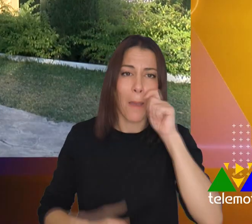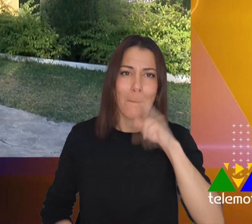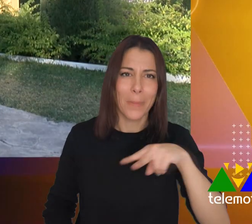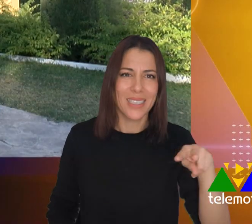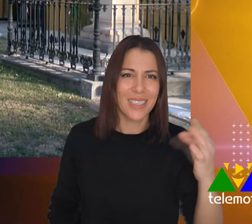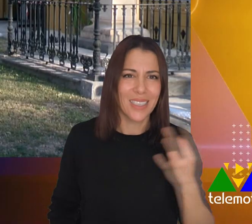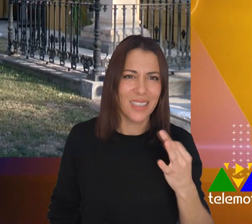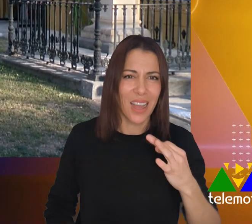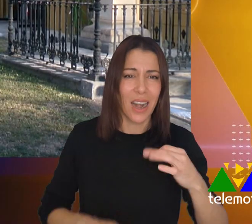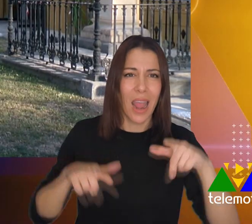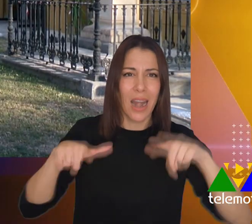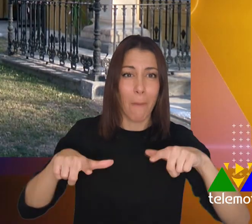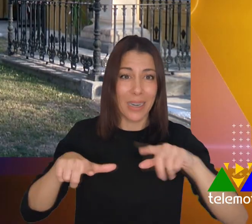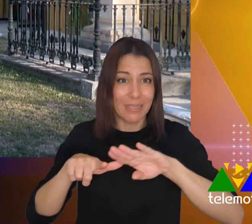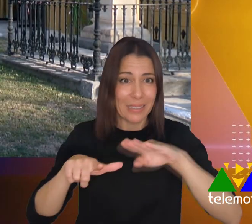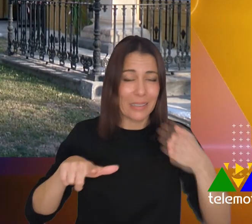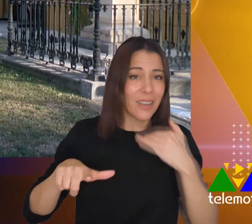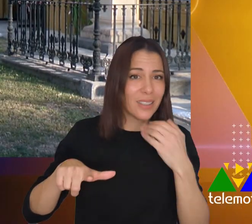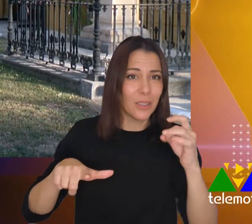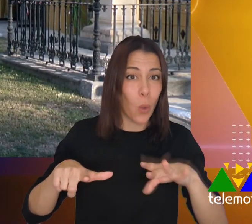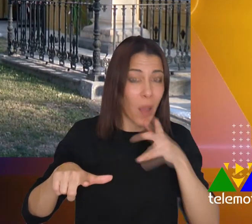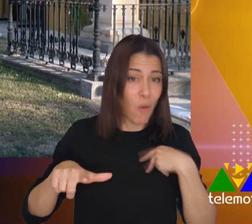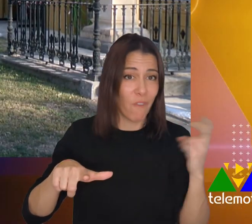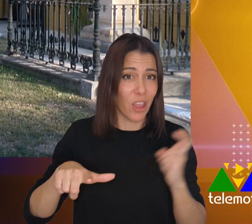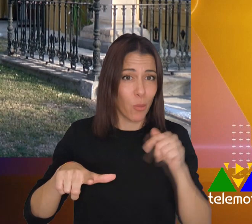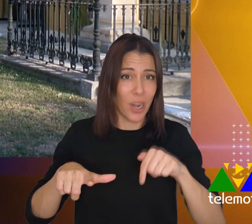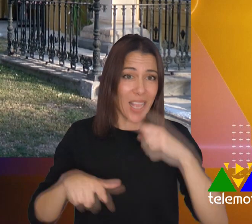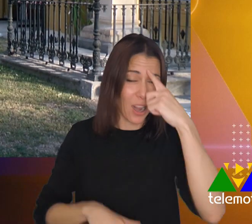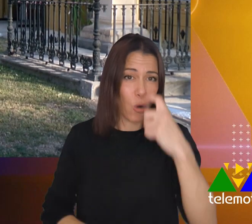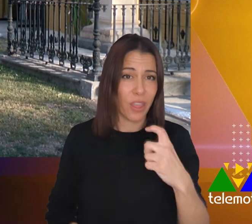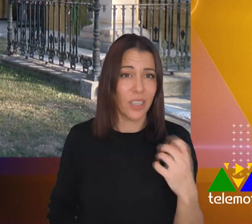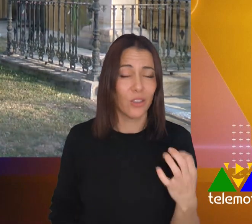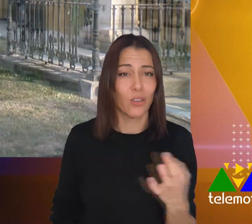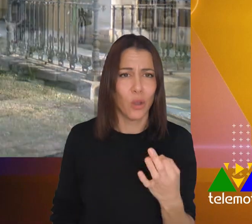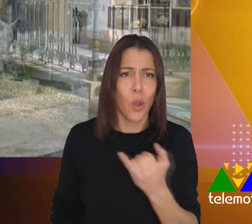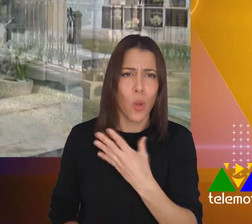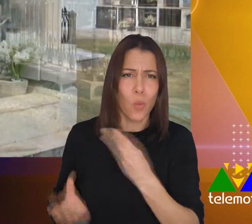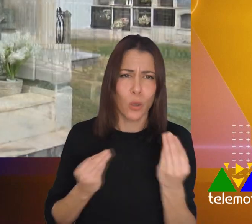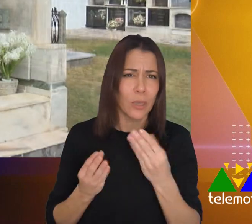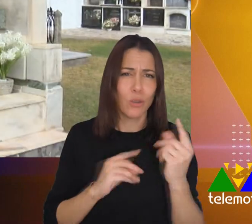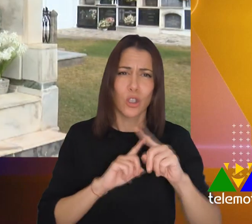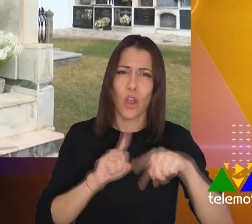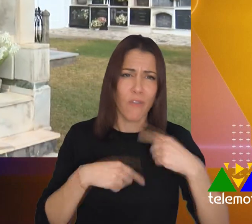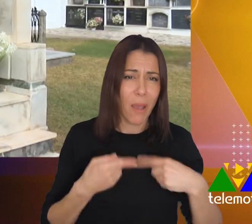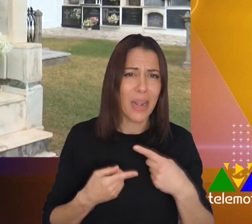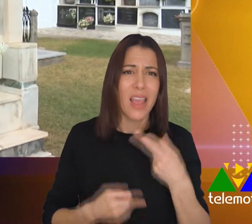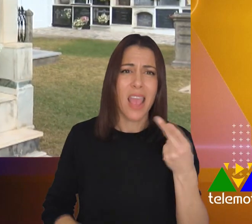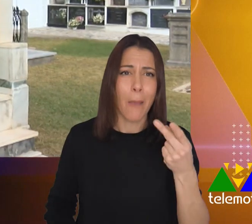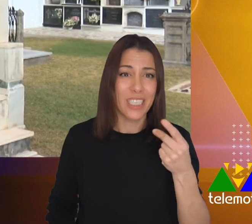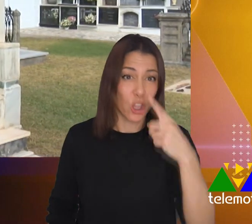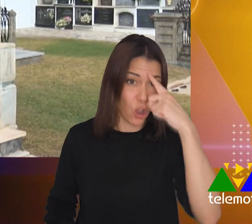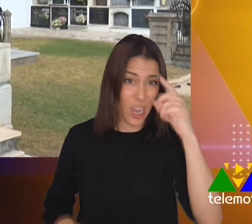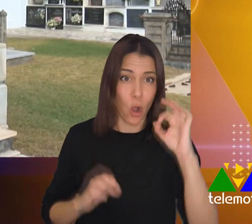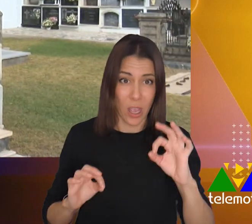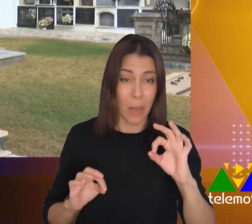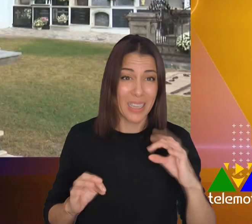la parte simétrica. Hemos venido por aquí y bueno, recordando pues a muchas y numerosas familias, digo muchos apellidos que lógicamente a